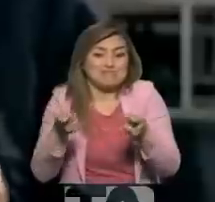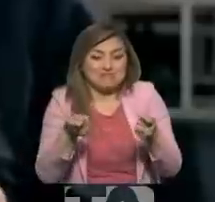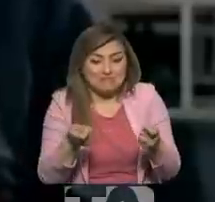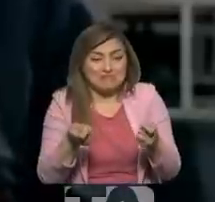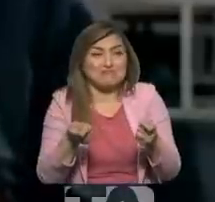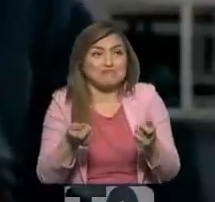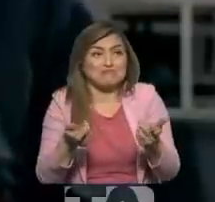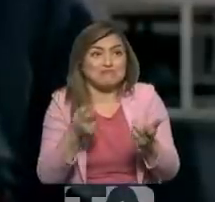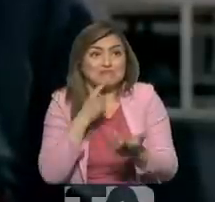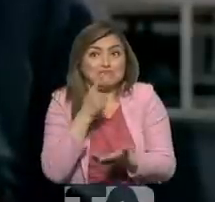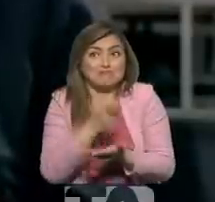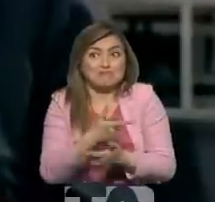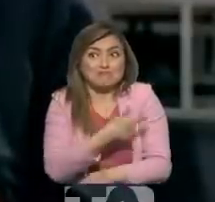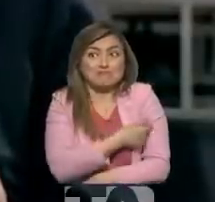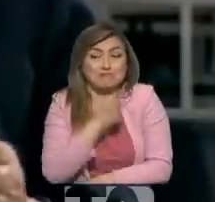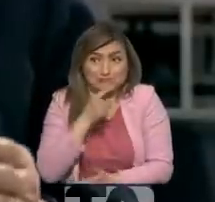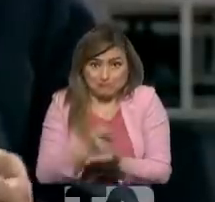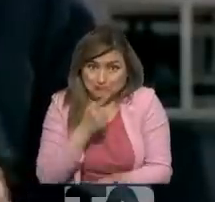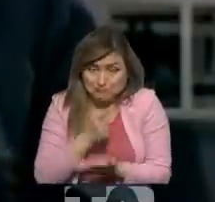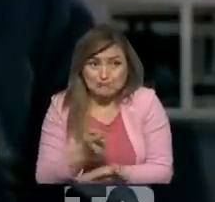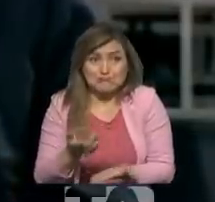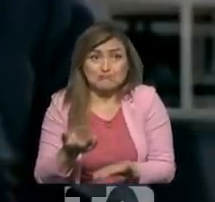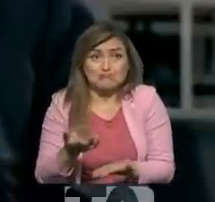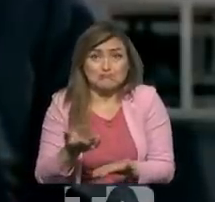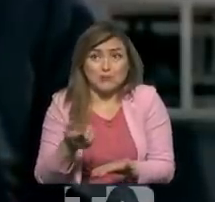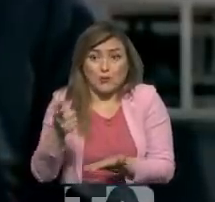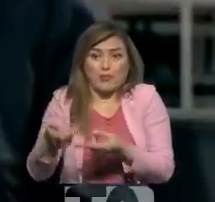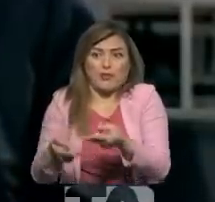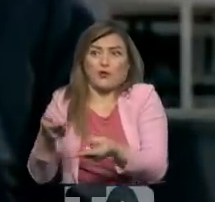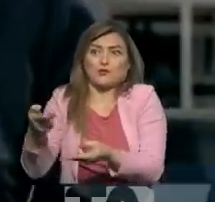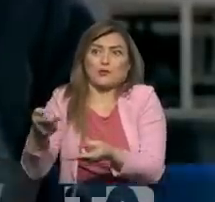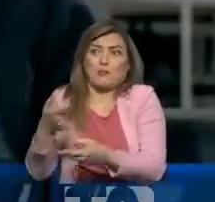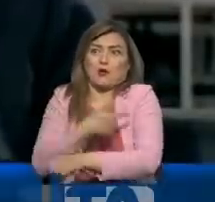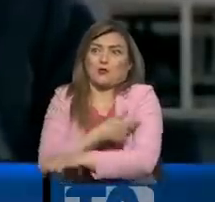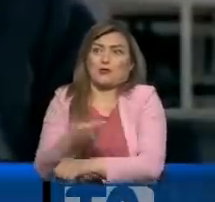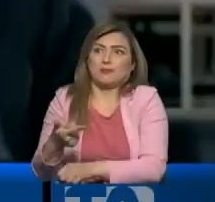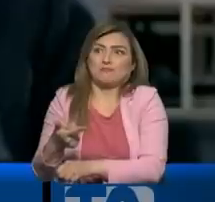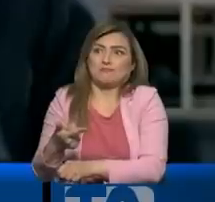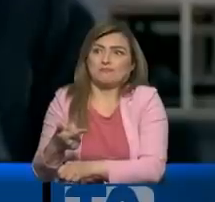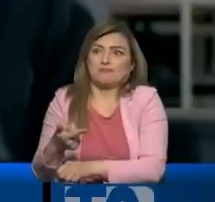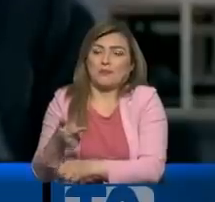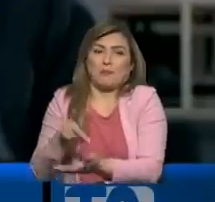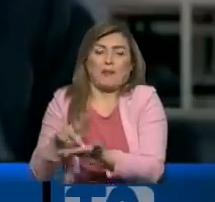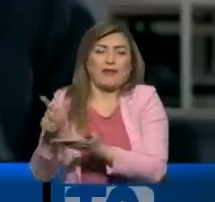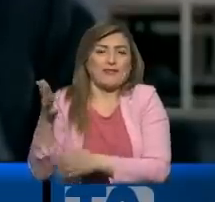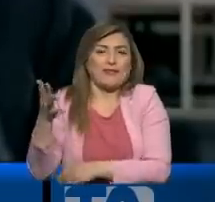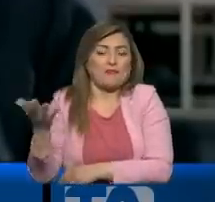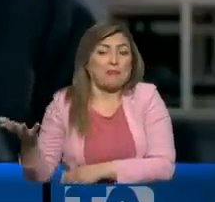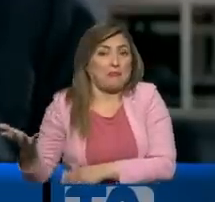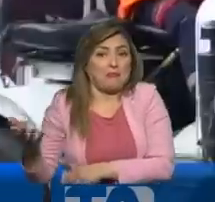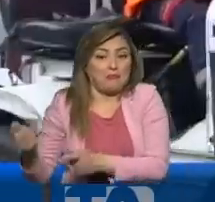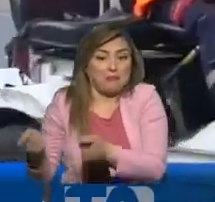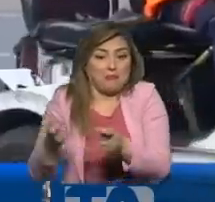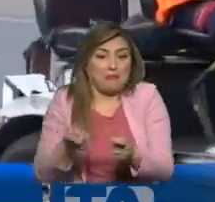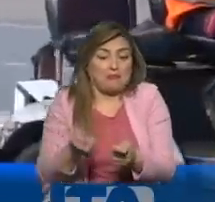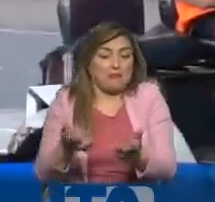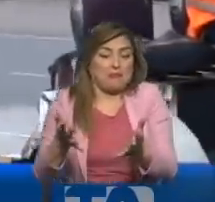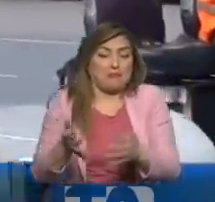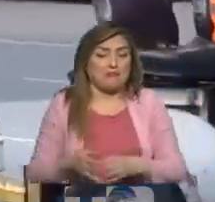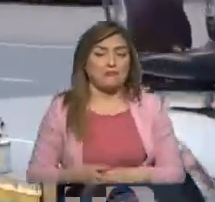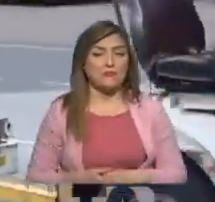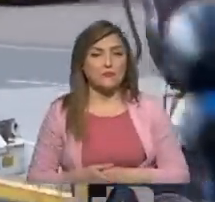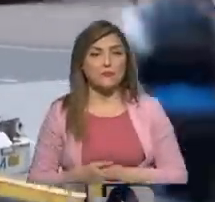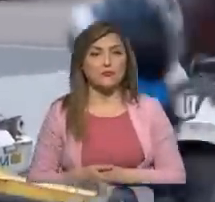Y que sean reales, porque usted puede haber negociado unas vacunas, pero si no las paga, no las va a recibir. Dayana